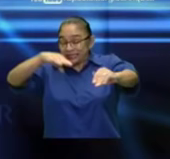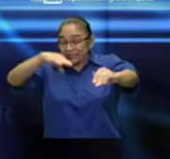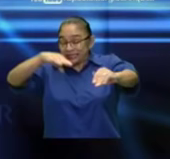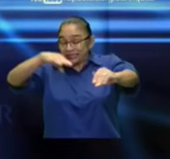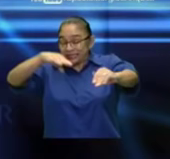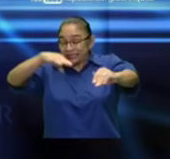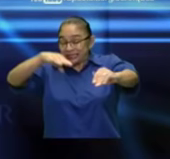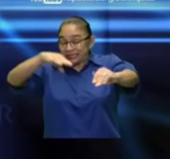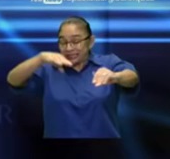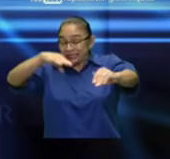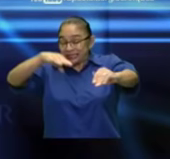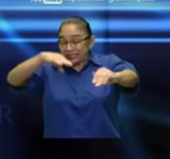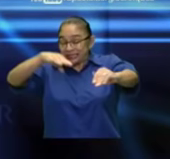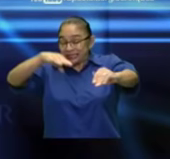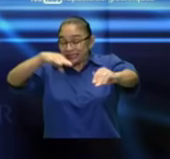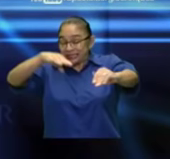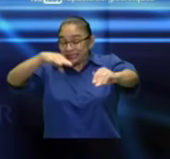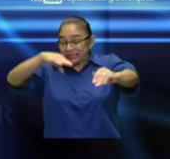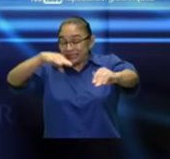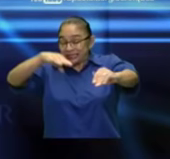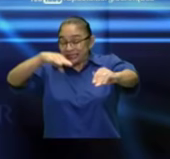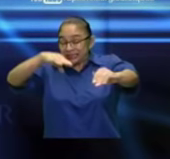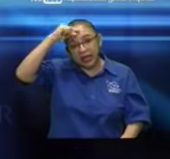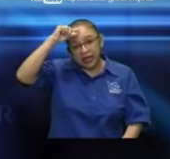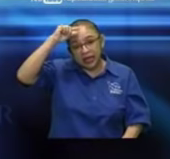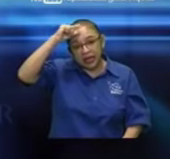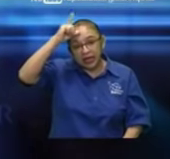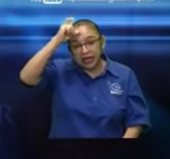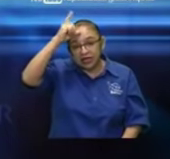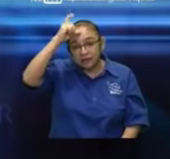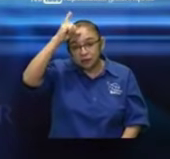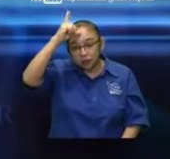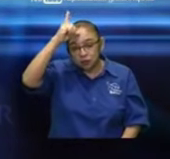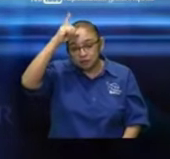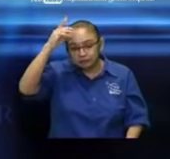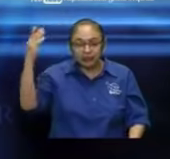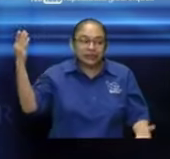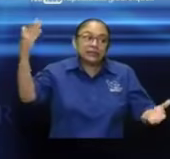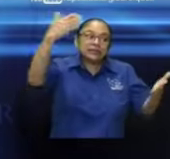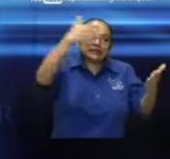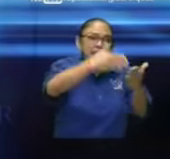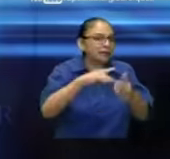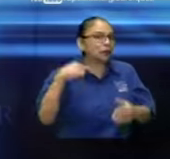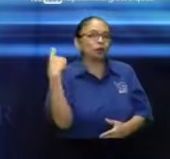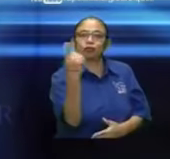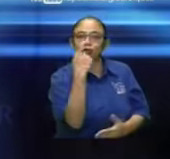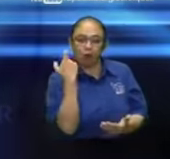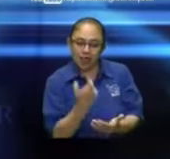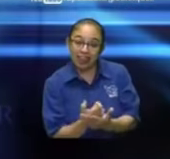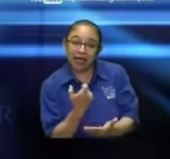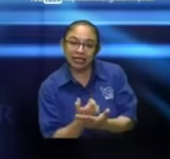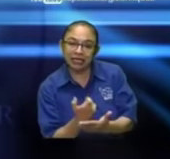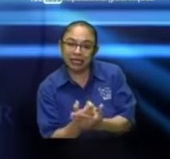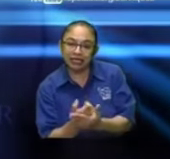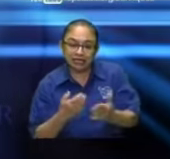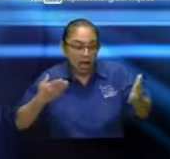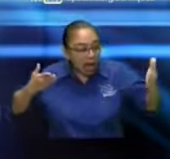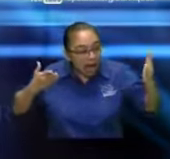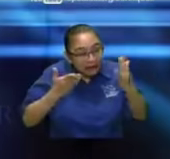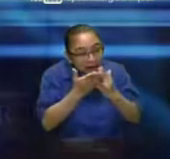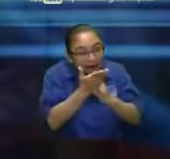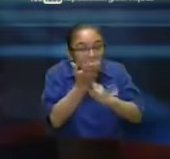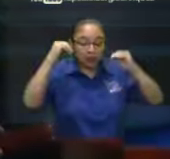salieron, brotaron de ahí de Egipto. Dejaron a Egipto, se llevaron hasta la riqueza de Egipto. Atravesaron el Mar